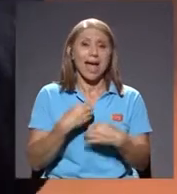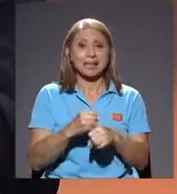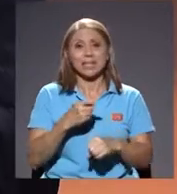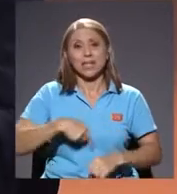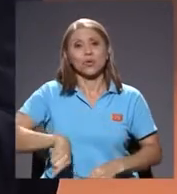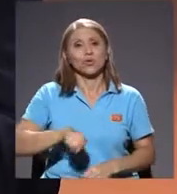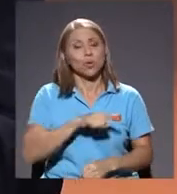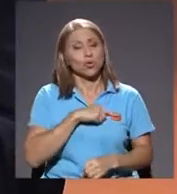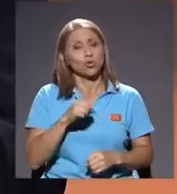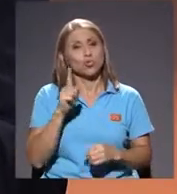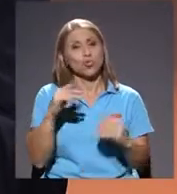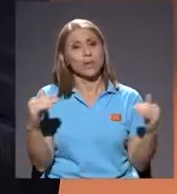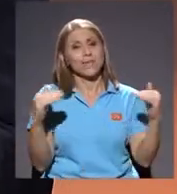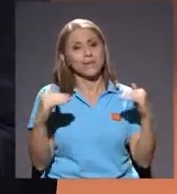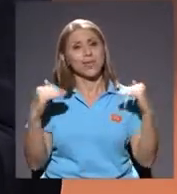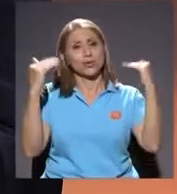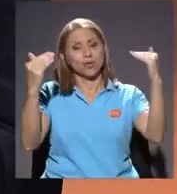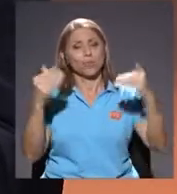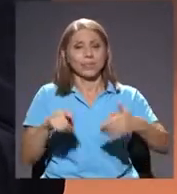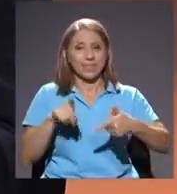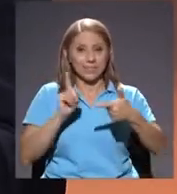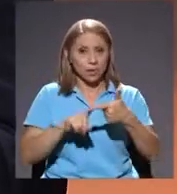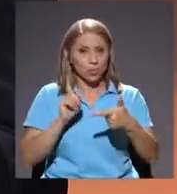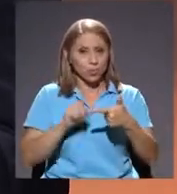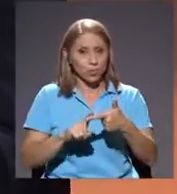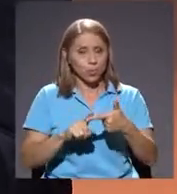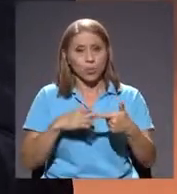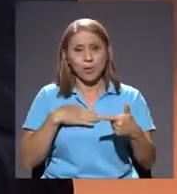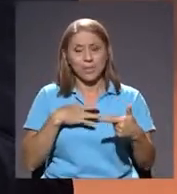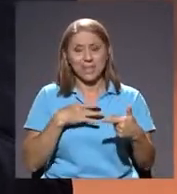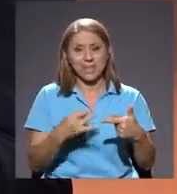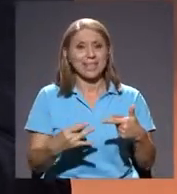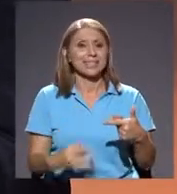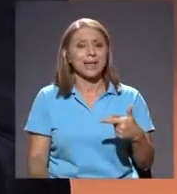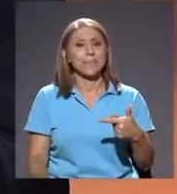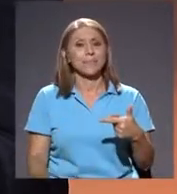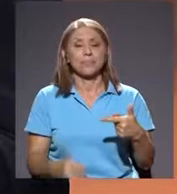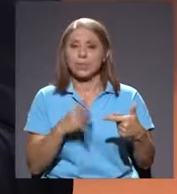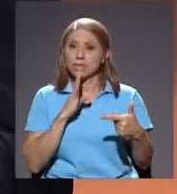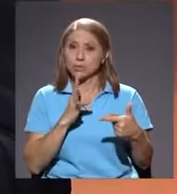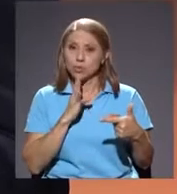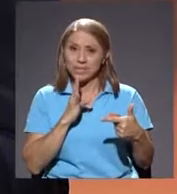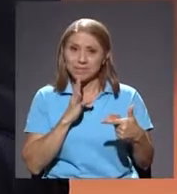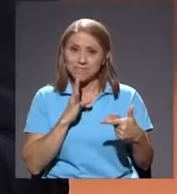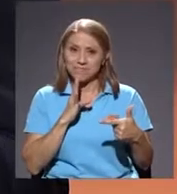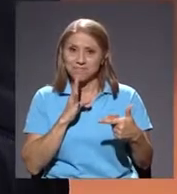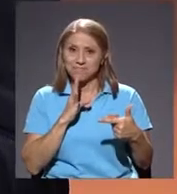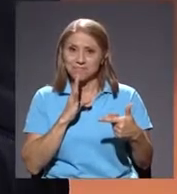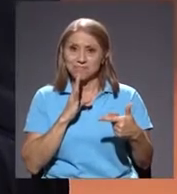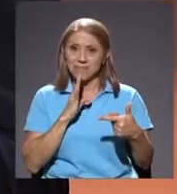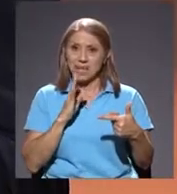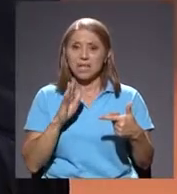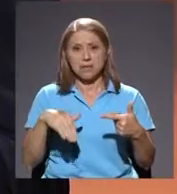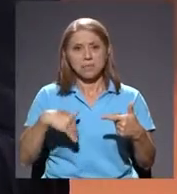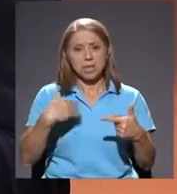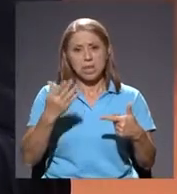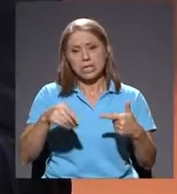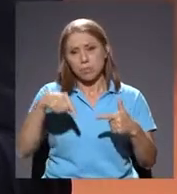en un estatus mayor el segundo punto que me interesa discutir sobre el tema de fondo después